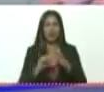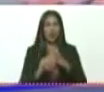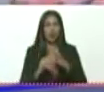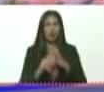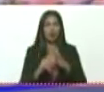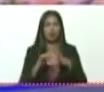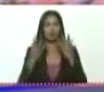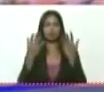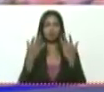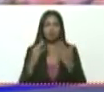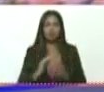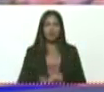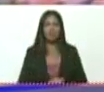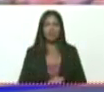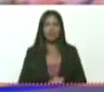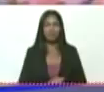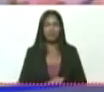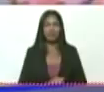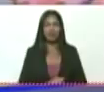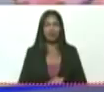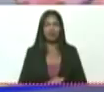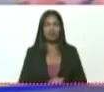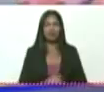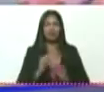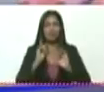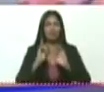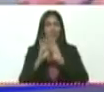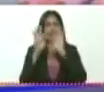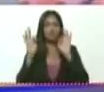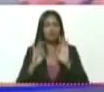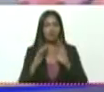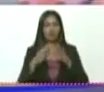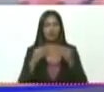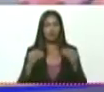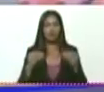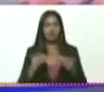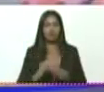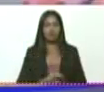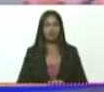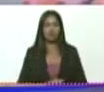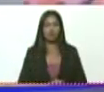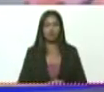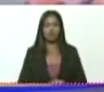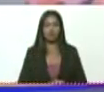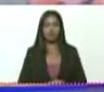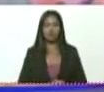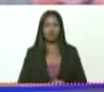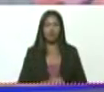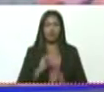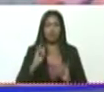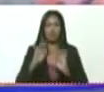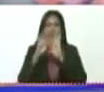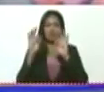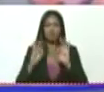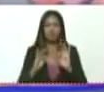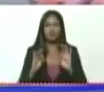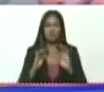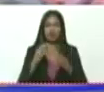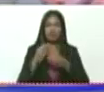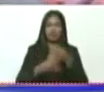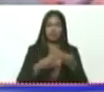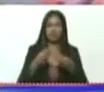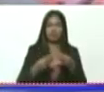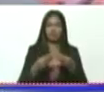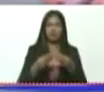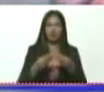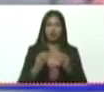llenas, por eso es que está preso, deben recordar ustedes. Fue descubierto que como ministro de defensa robó a manos